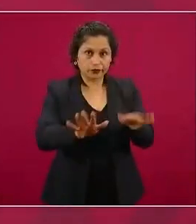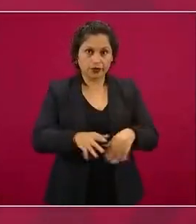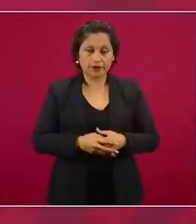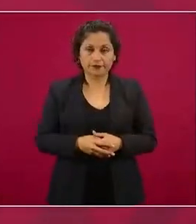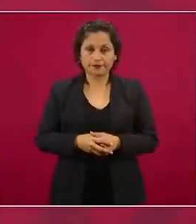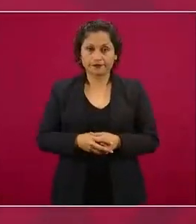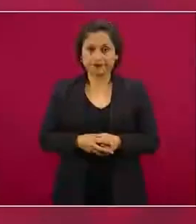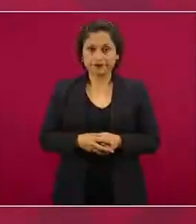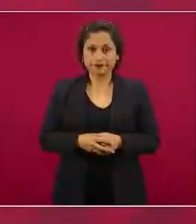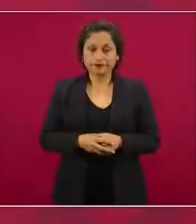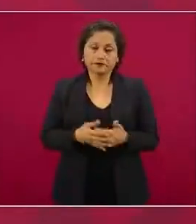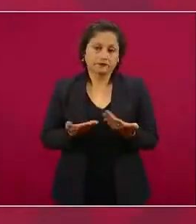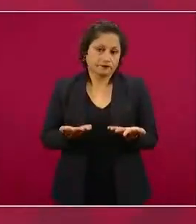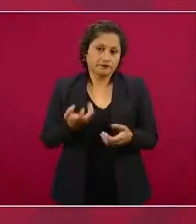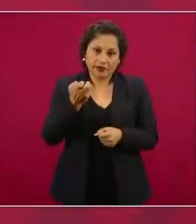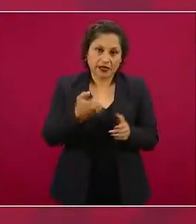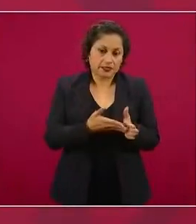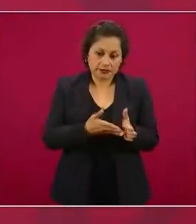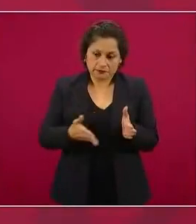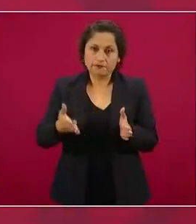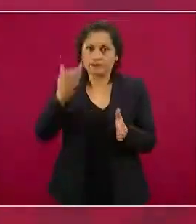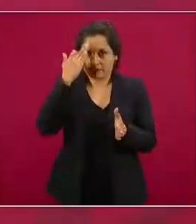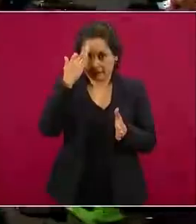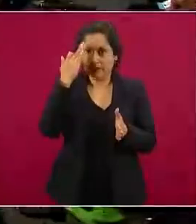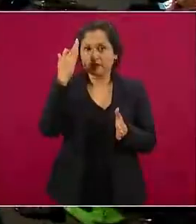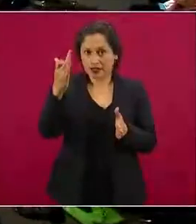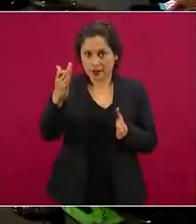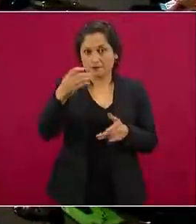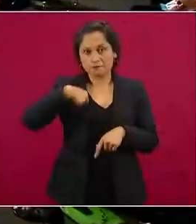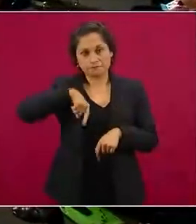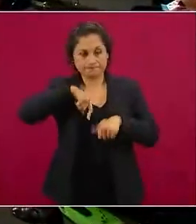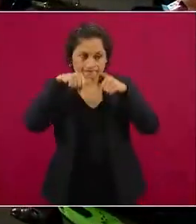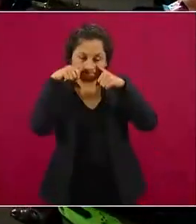y es una etapa también que se está siguiendo.